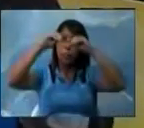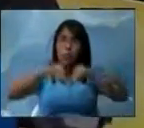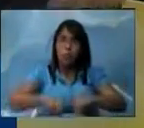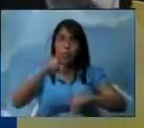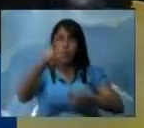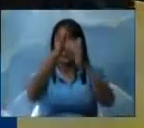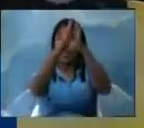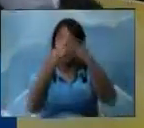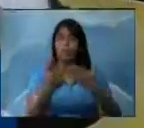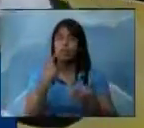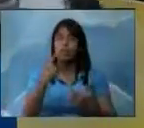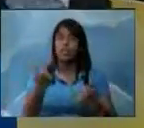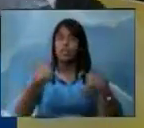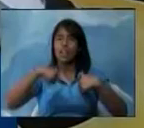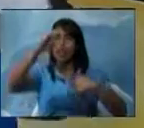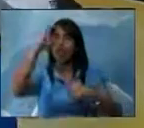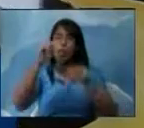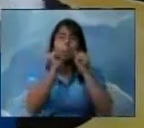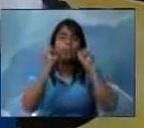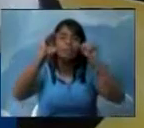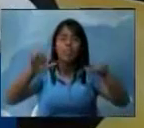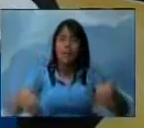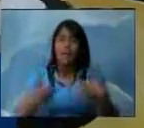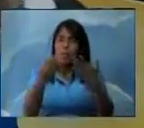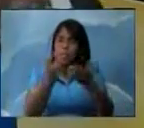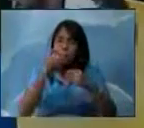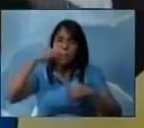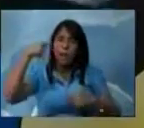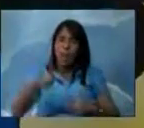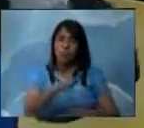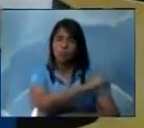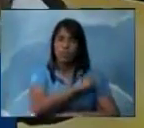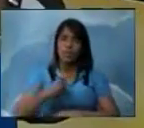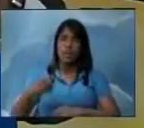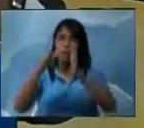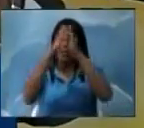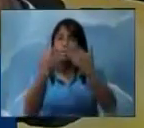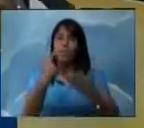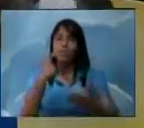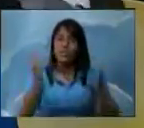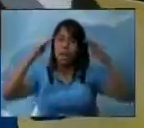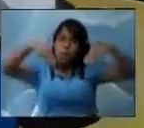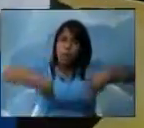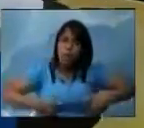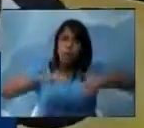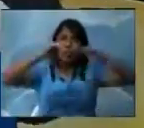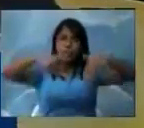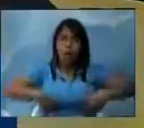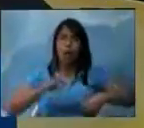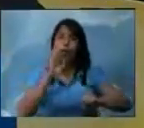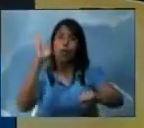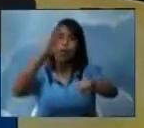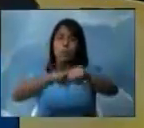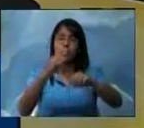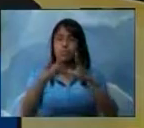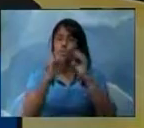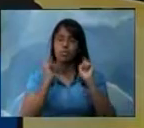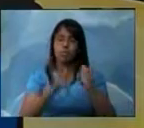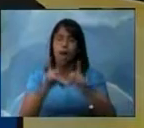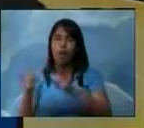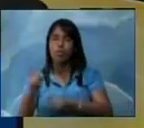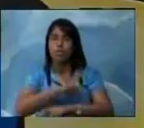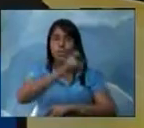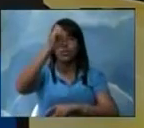propuesto. La Biblia dice que Dios bendice al varón de deseo. La Biblia dice que esforzarse forzados a cumplir las ordenanzas